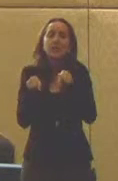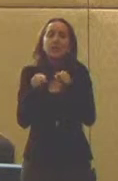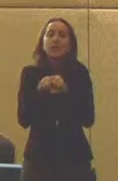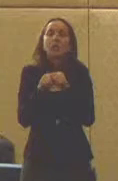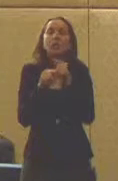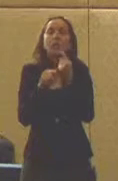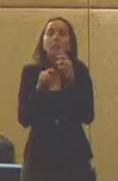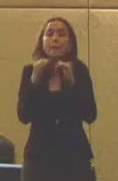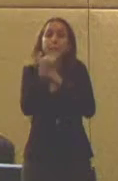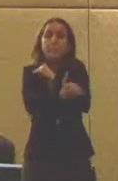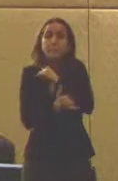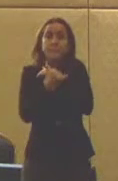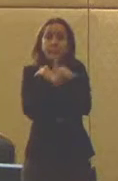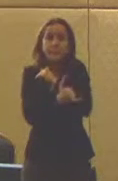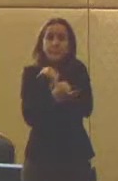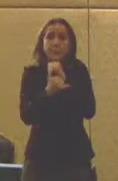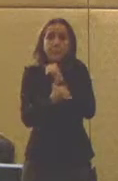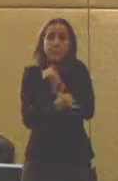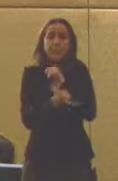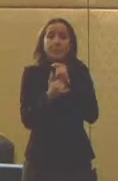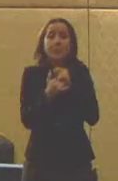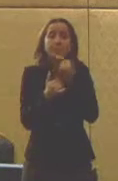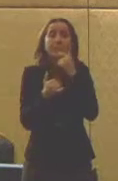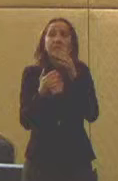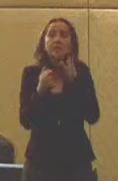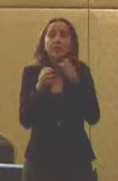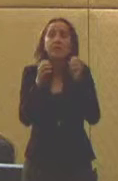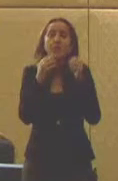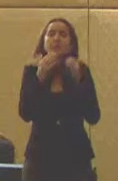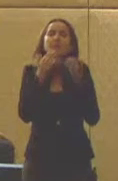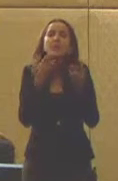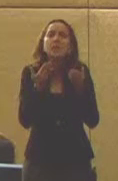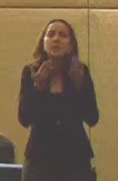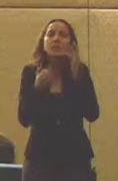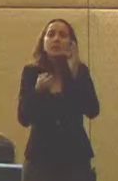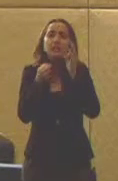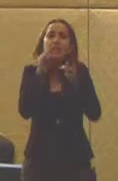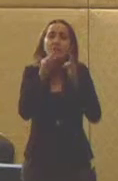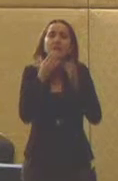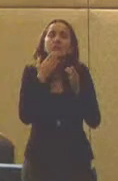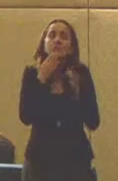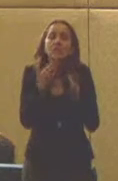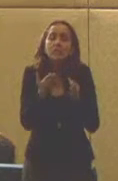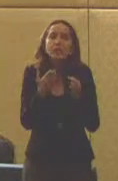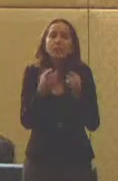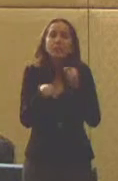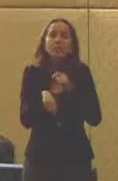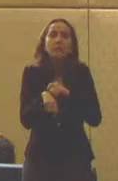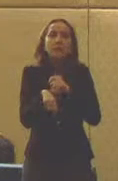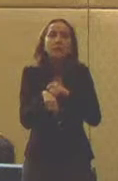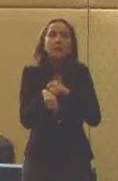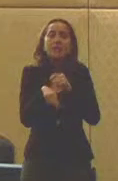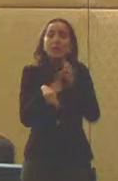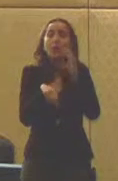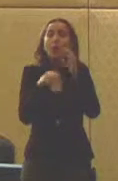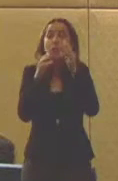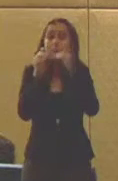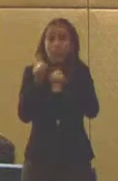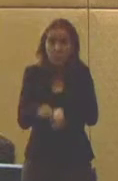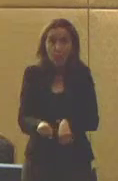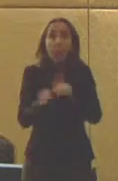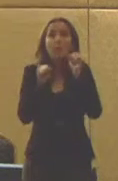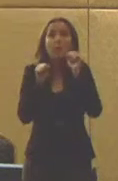países están haciendo reducción de riesgo o si están haciendo identificación, sino mide si hay condiciones en los países para